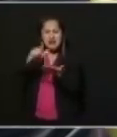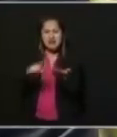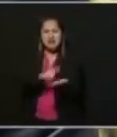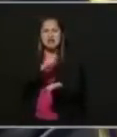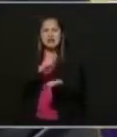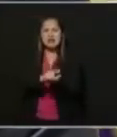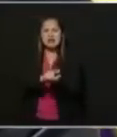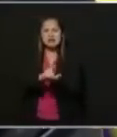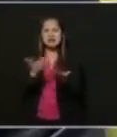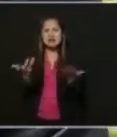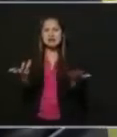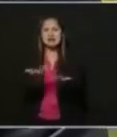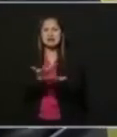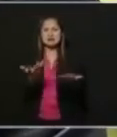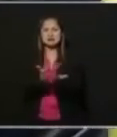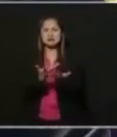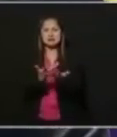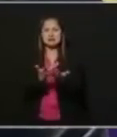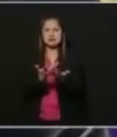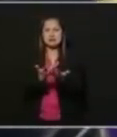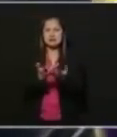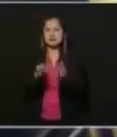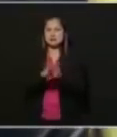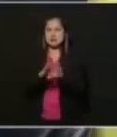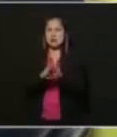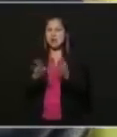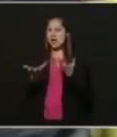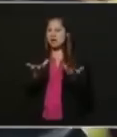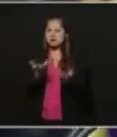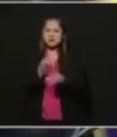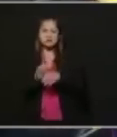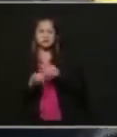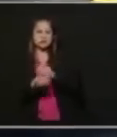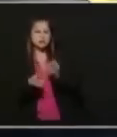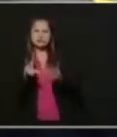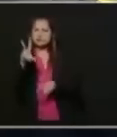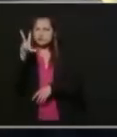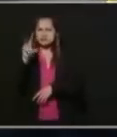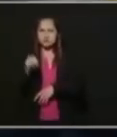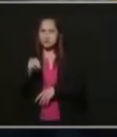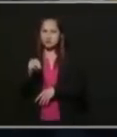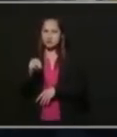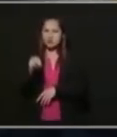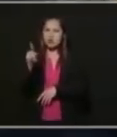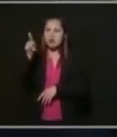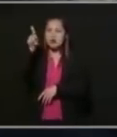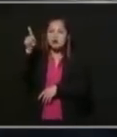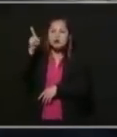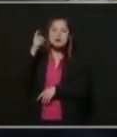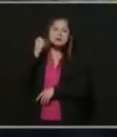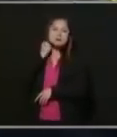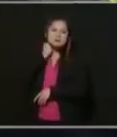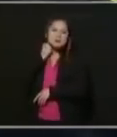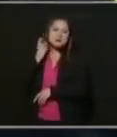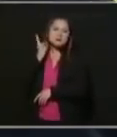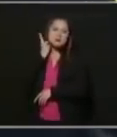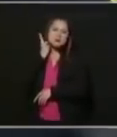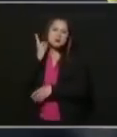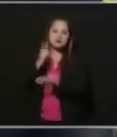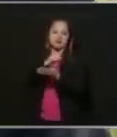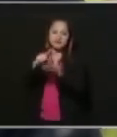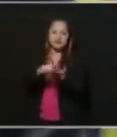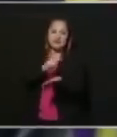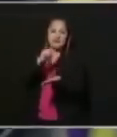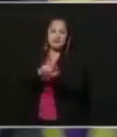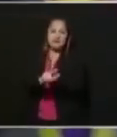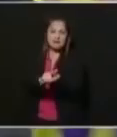es el Poder Ejecutivo. El Legislativo se ocupa de las leyes.